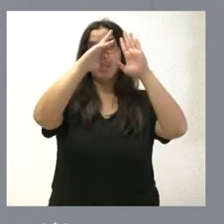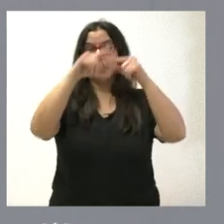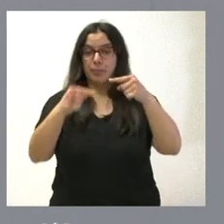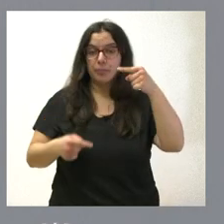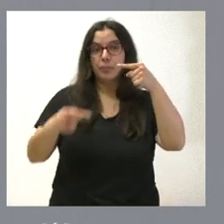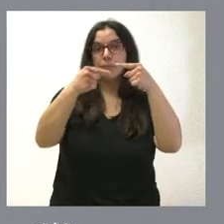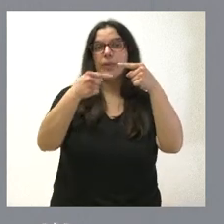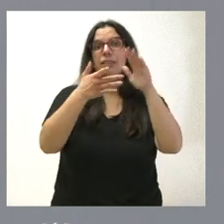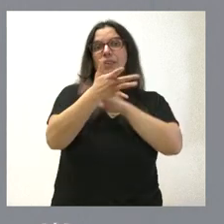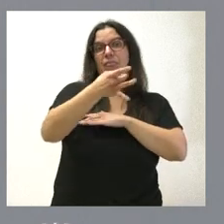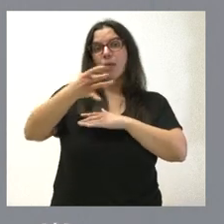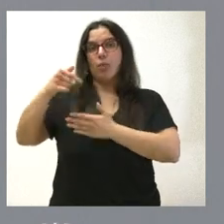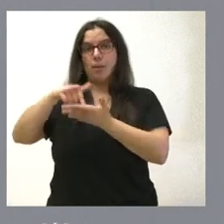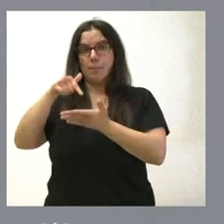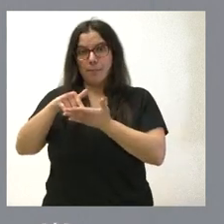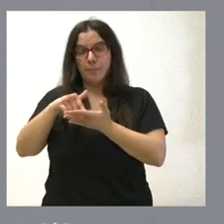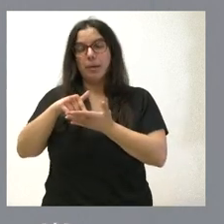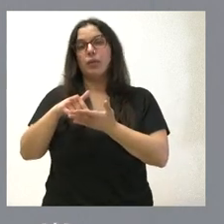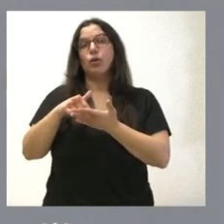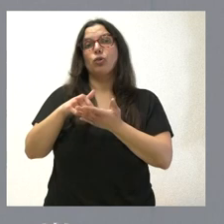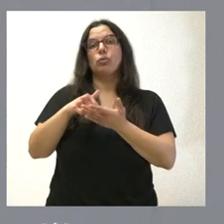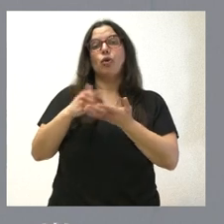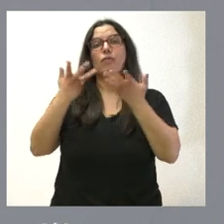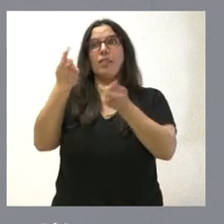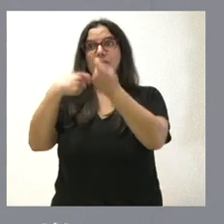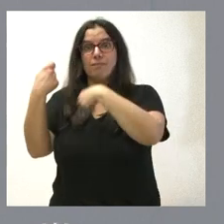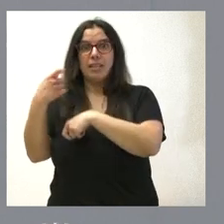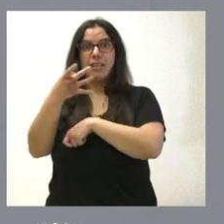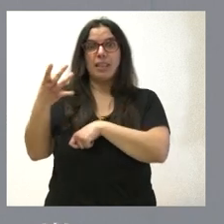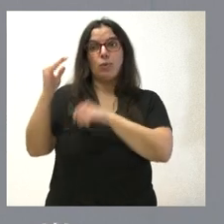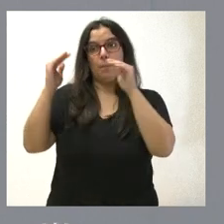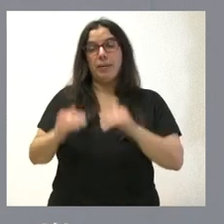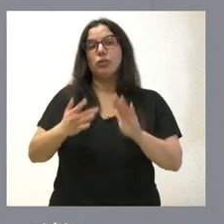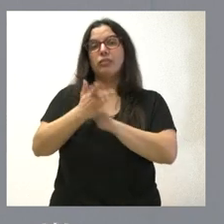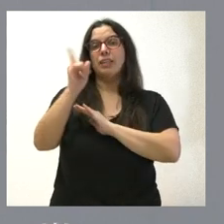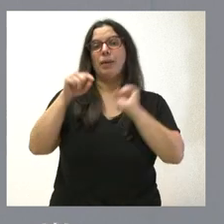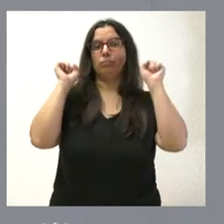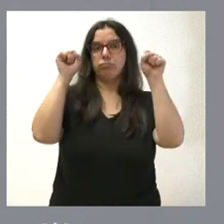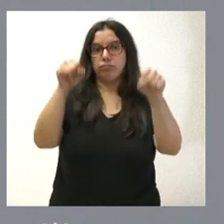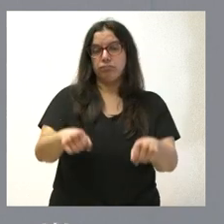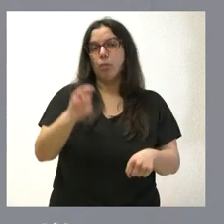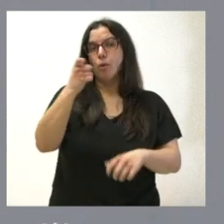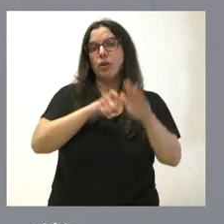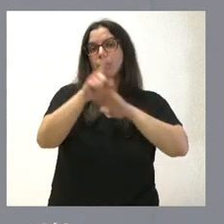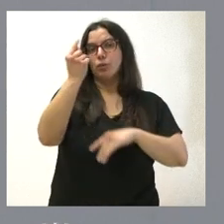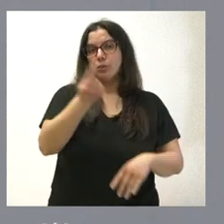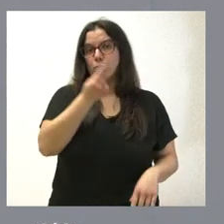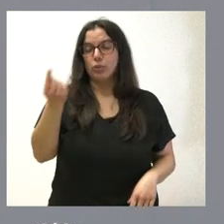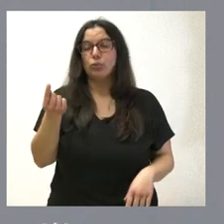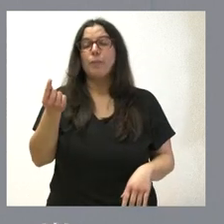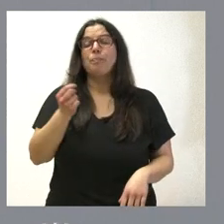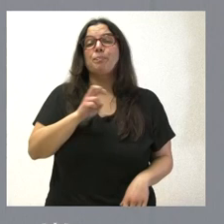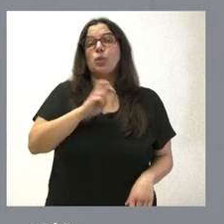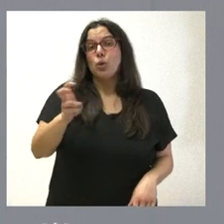incremento del endeudamiento menos deuda neta incrementada y en consecuencia esto retada también el crecimiento del presupuesto y